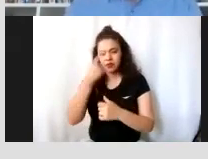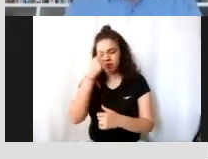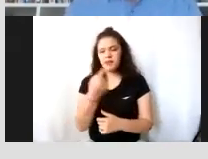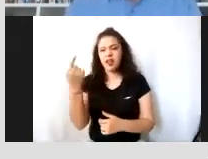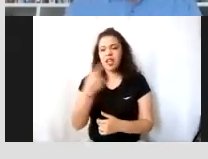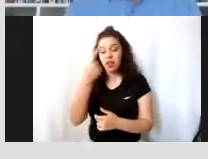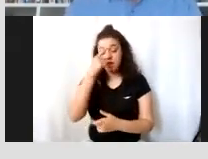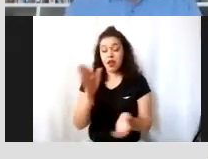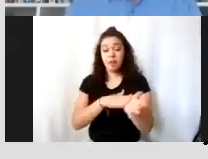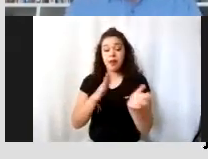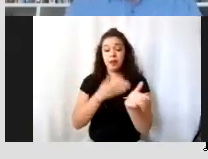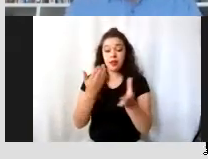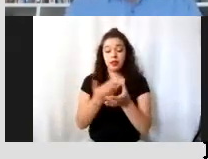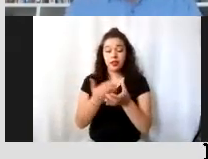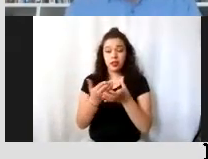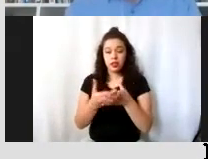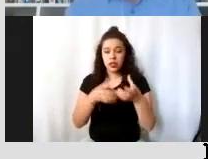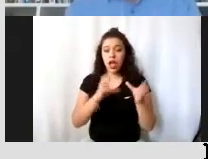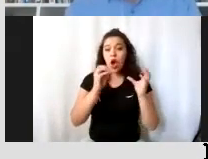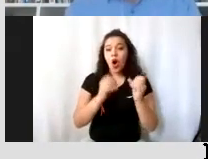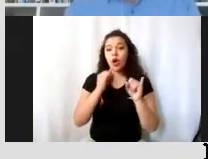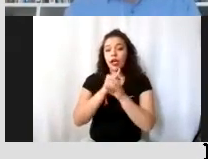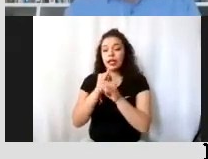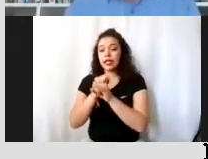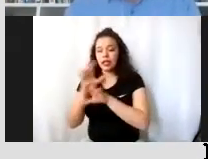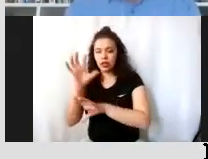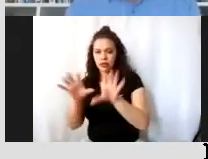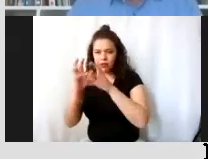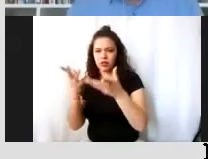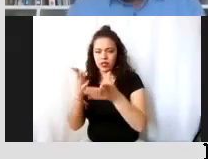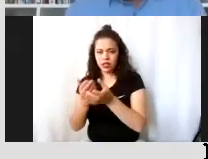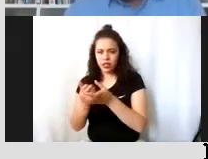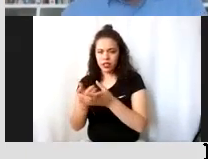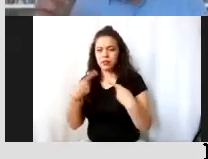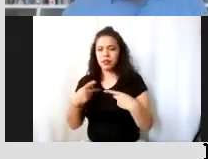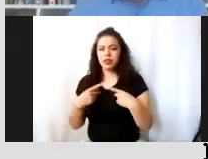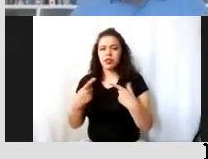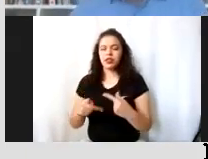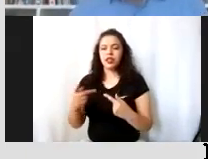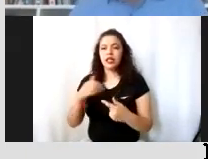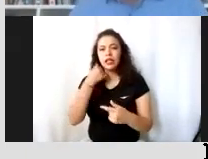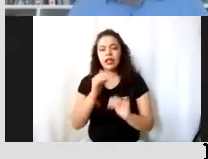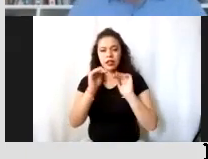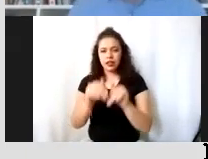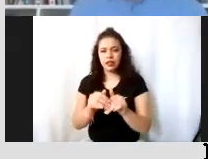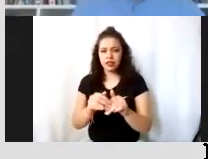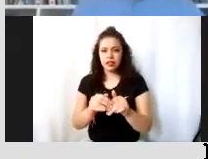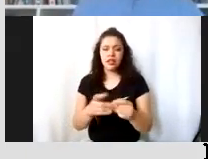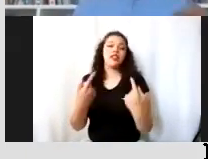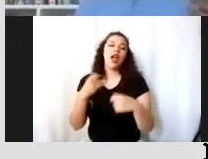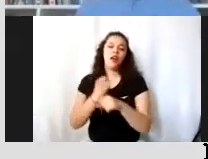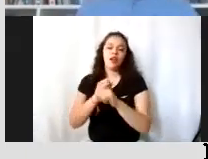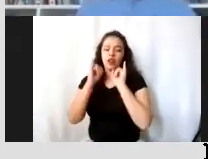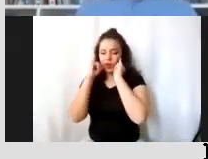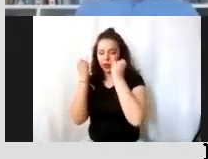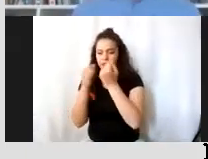los expedientes físicos y o electrónicos de las personas que se postulen a las vacantes. En este caso, es una finalidad de la Junta de Asistencia Privada.